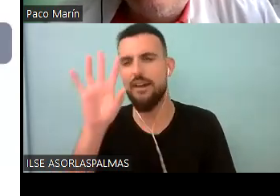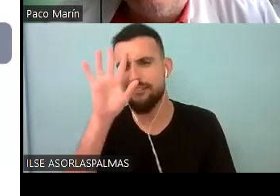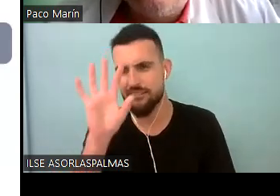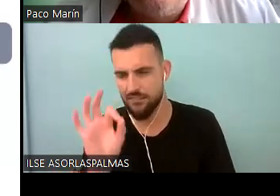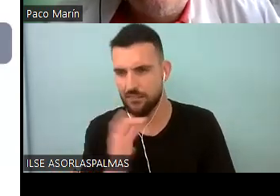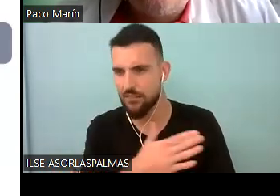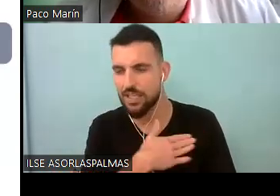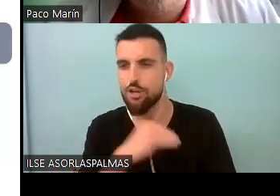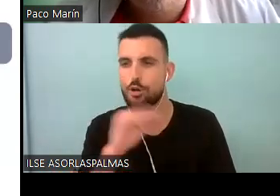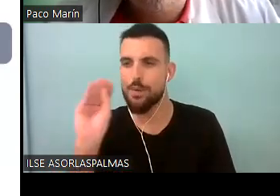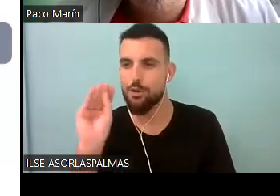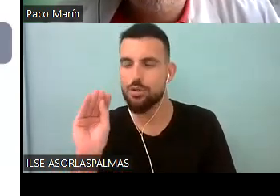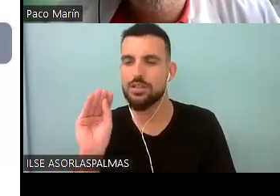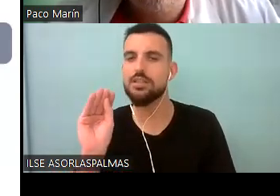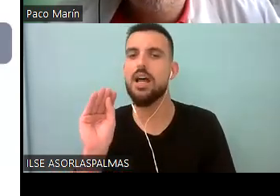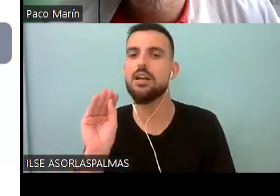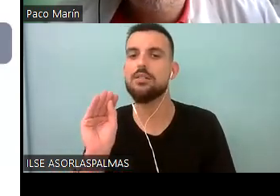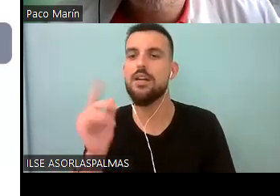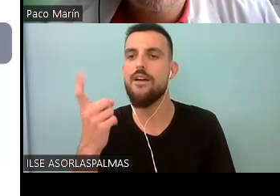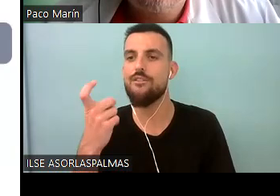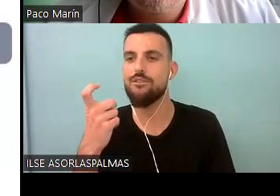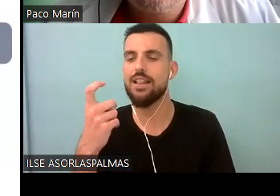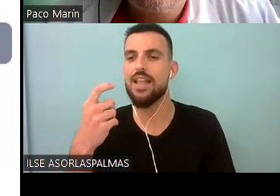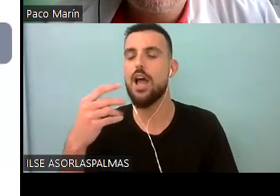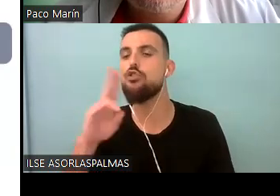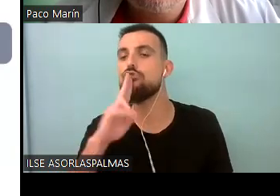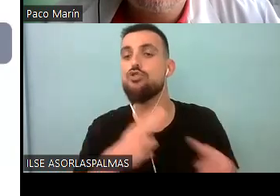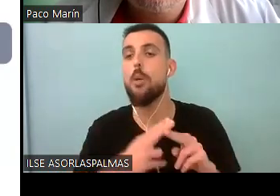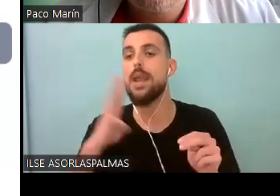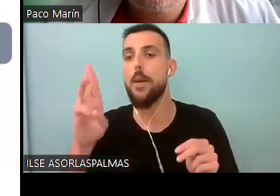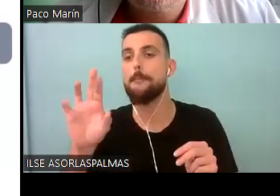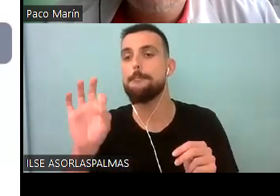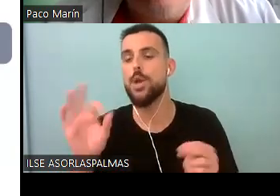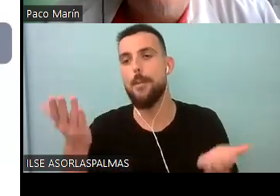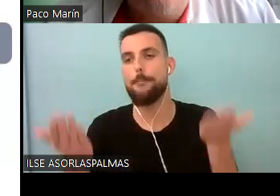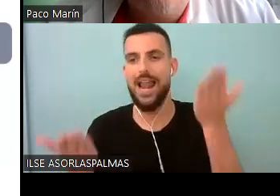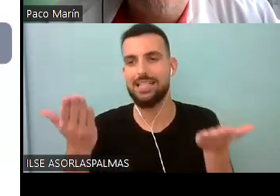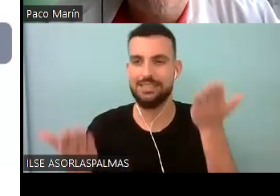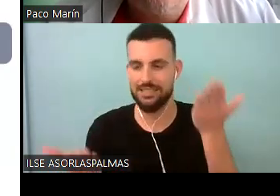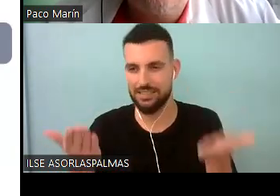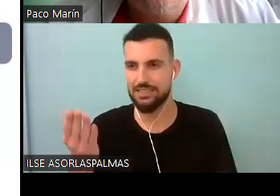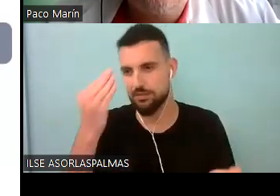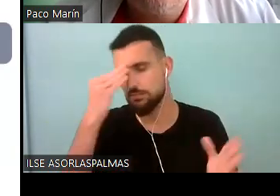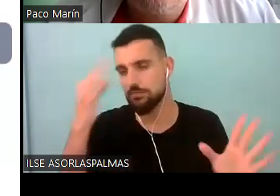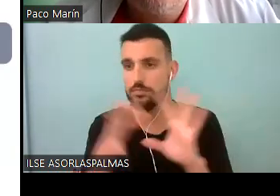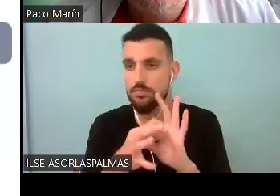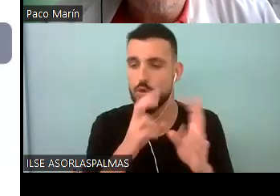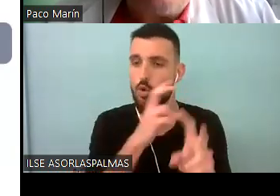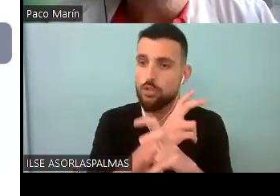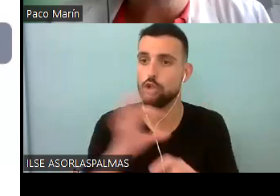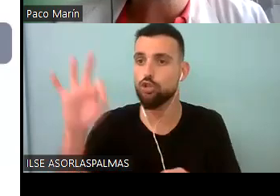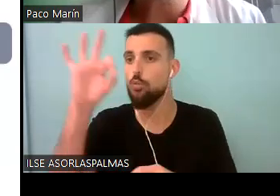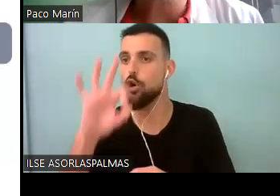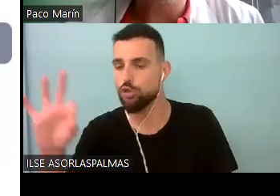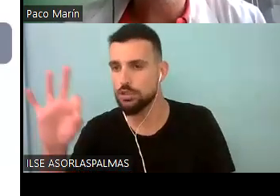acabar, pero encuentro que falta el ProBalance. No sé si es adecuado a los huesos, tanto para la artrosis como la osteoporosis.